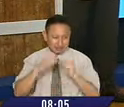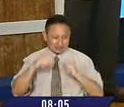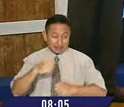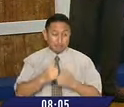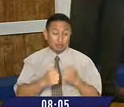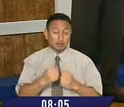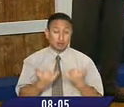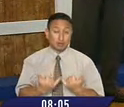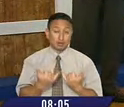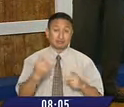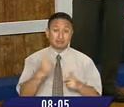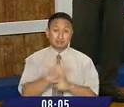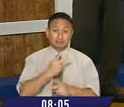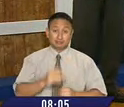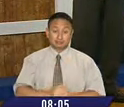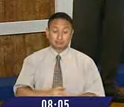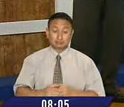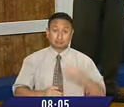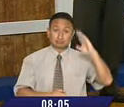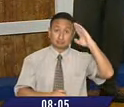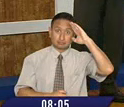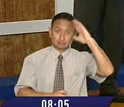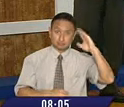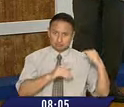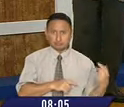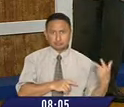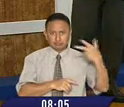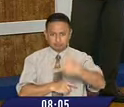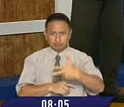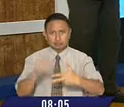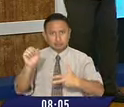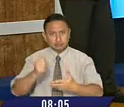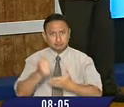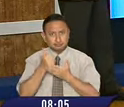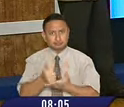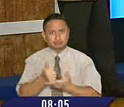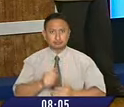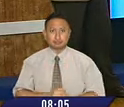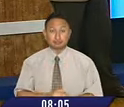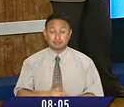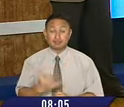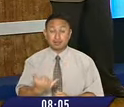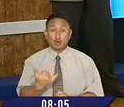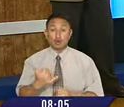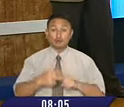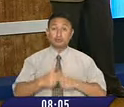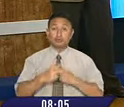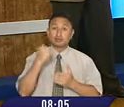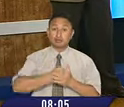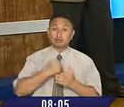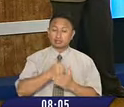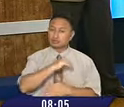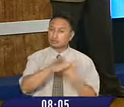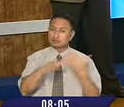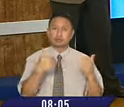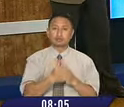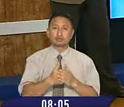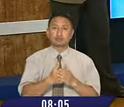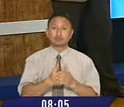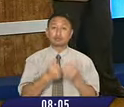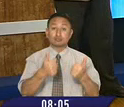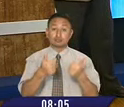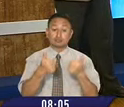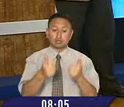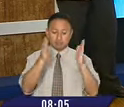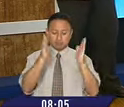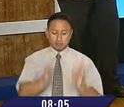se vive y la policía tiene que acudir, la policía tiene que ayudarnos en esta lucha que hemos emprendido todos los ciudadanos de bien, ciudadanos